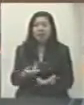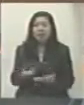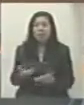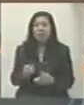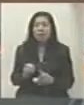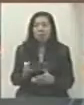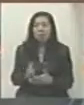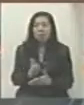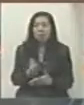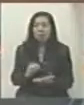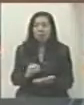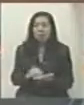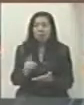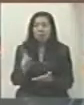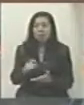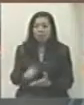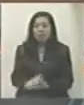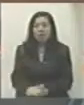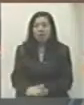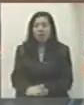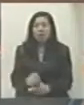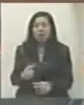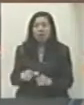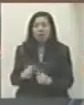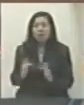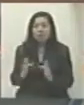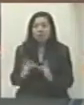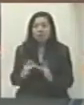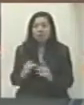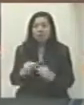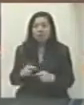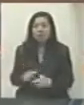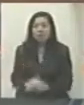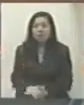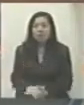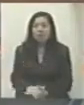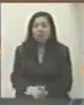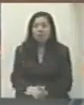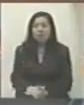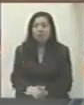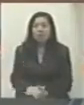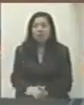de conflicto muy grave institucional en diversas entidades públicas.